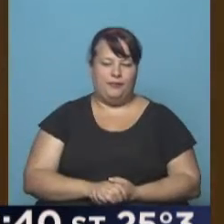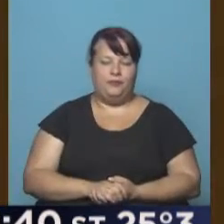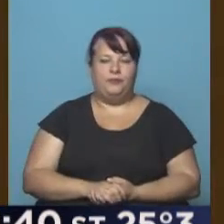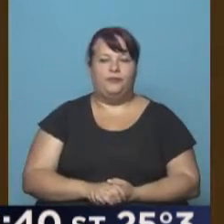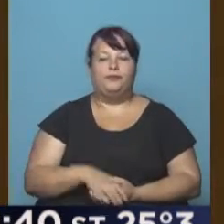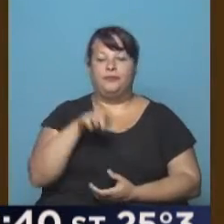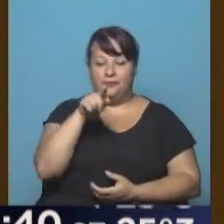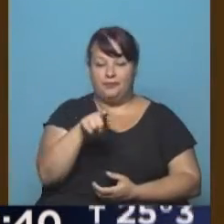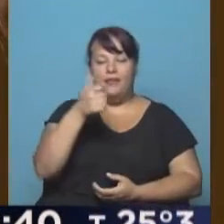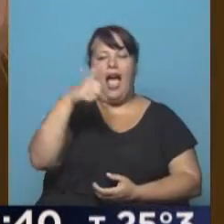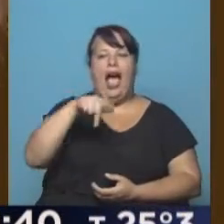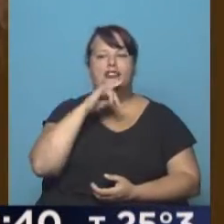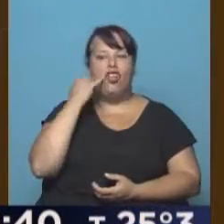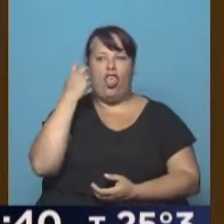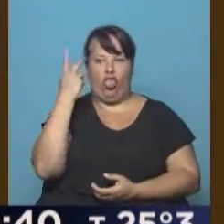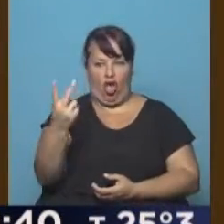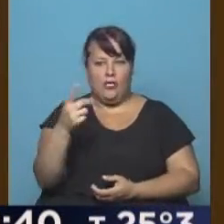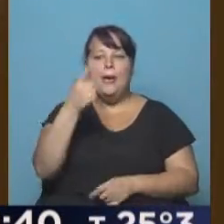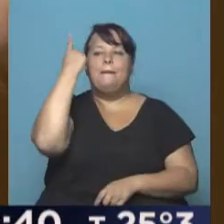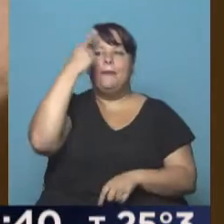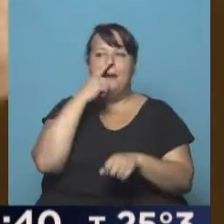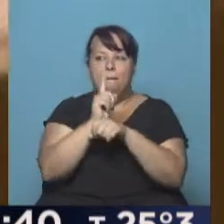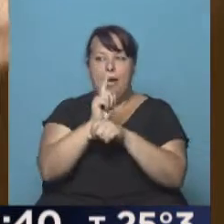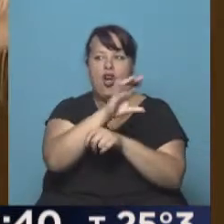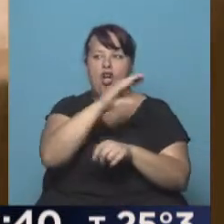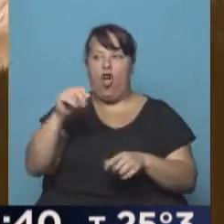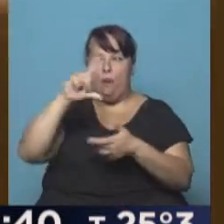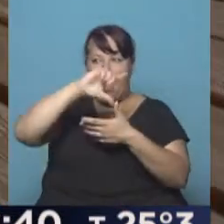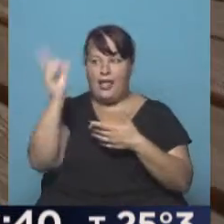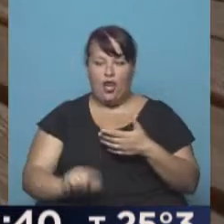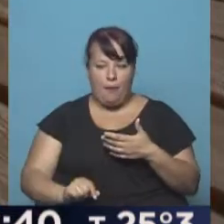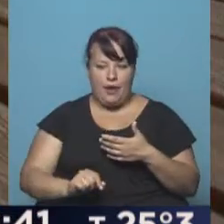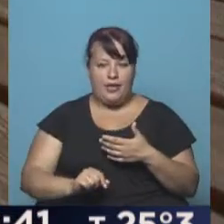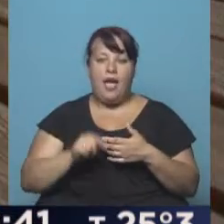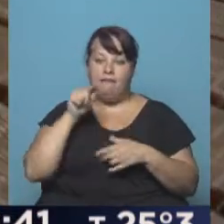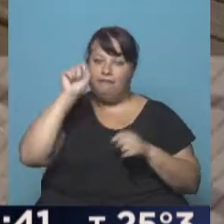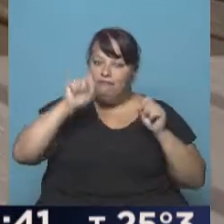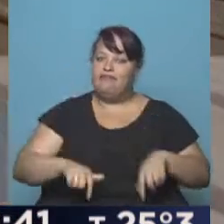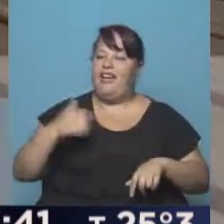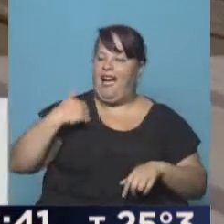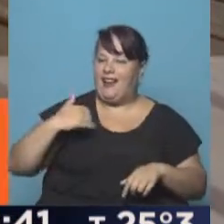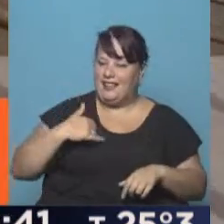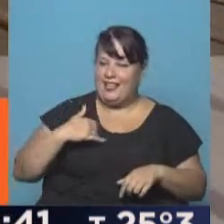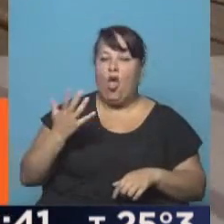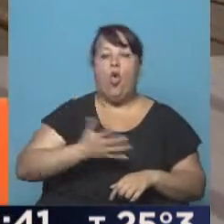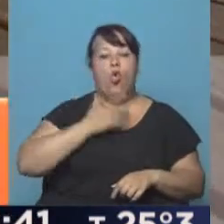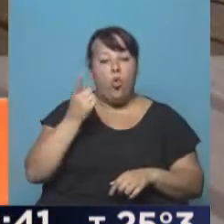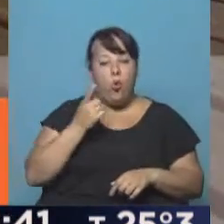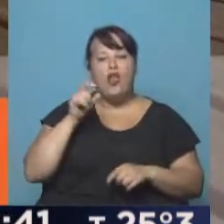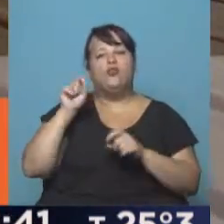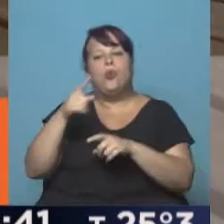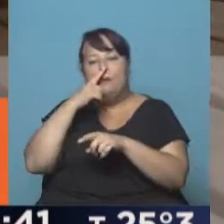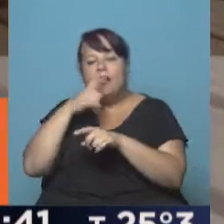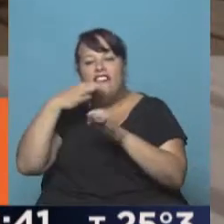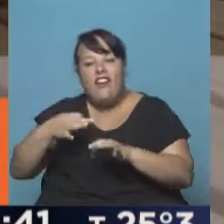este es antoni 2 el primer perro clonado en latinoamérica y es argentino sus dueños perdieron a